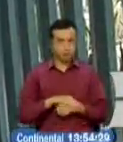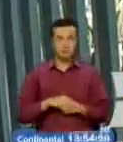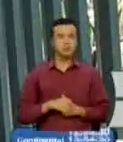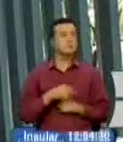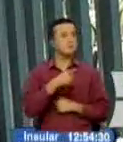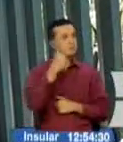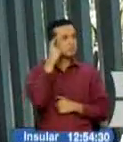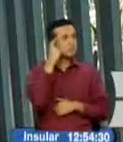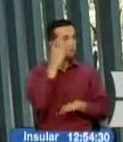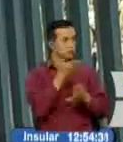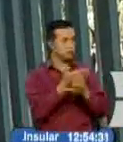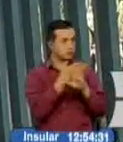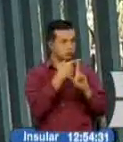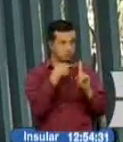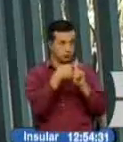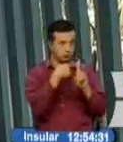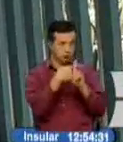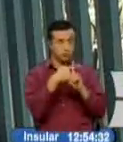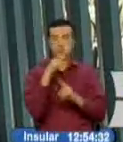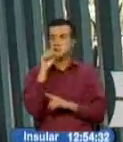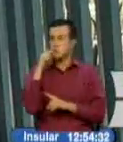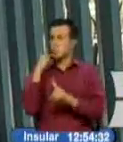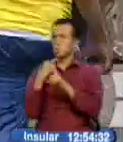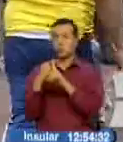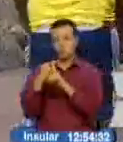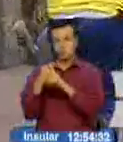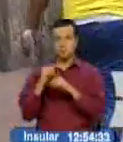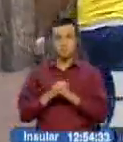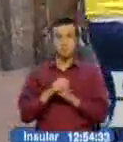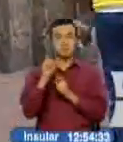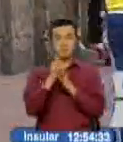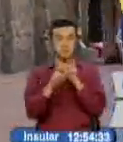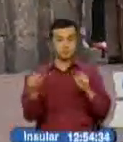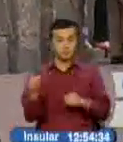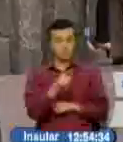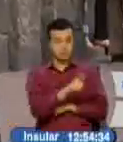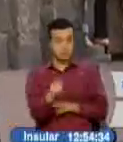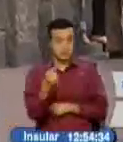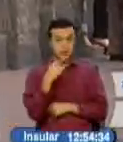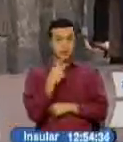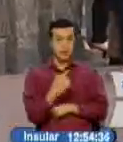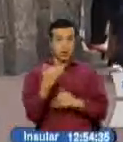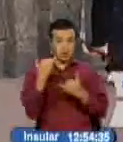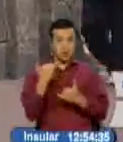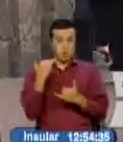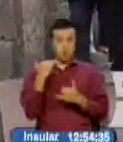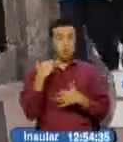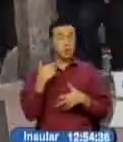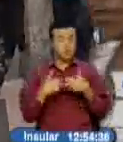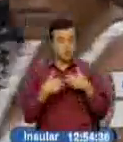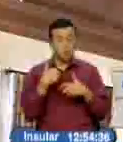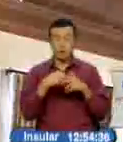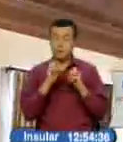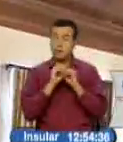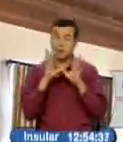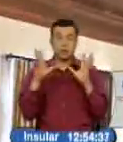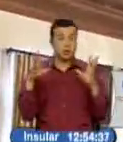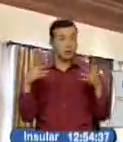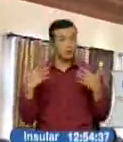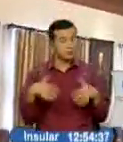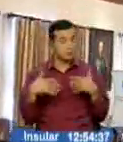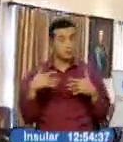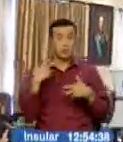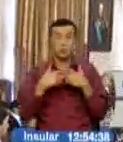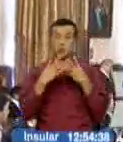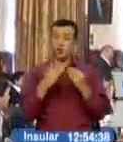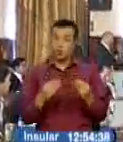parece una propuesta positiva esta de la ley? Está positiva. Los ciudadanos coinciden en que este es un tema de afectación general y por lo cual la